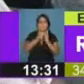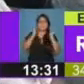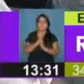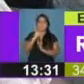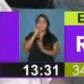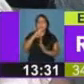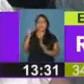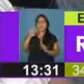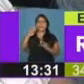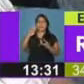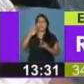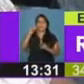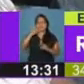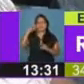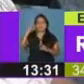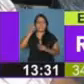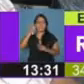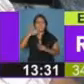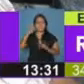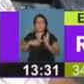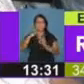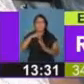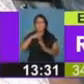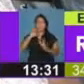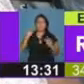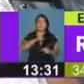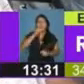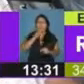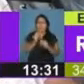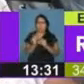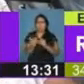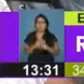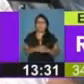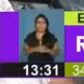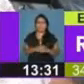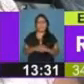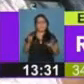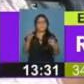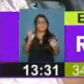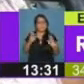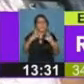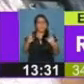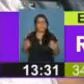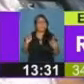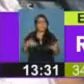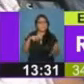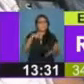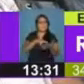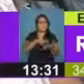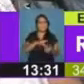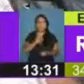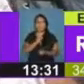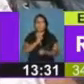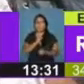Valle Grande, zona baja de Doctor Manuel Belgrano y zona baja de Tilcara. Si bien la alerta es para Salta también, para